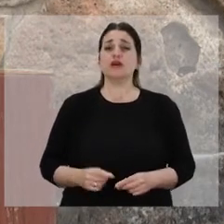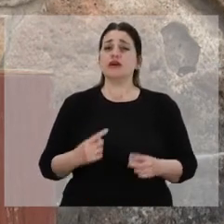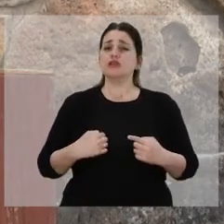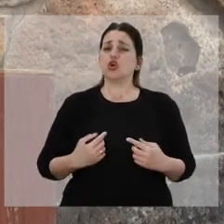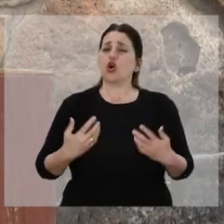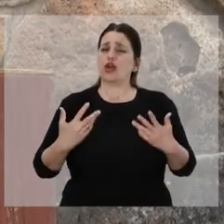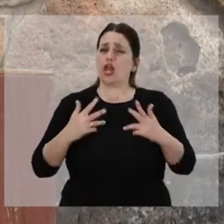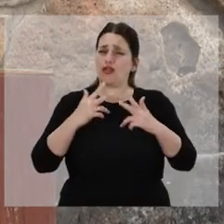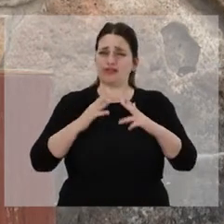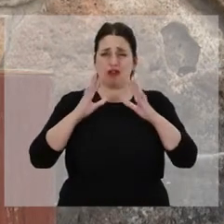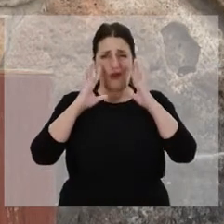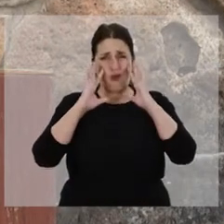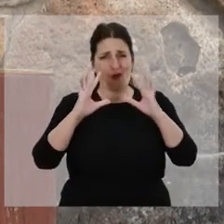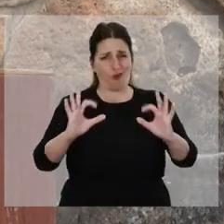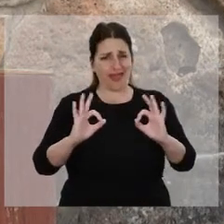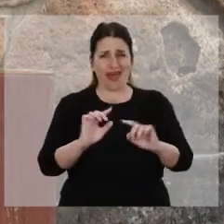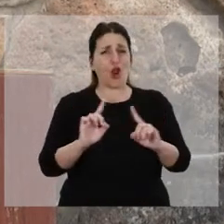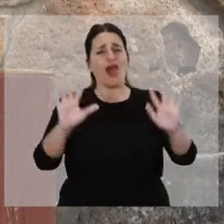Y ojo, que esto